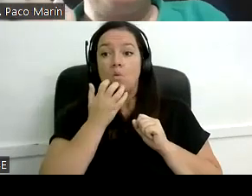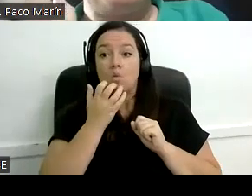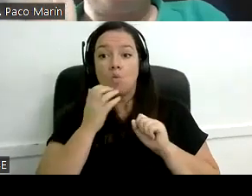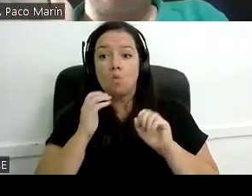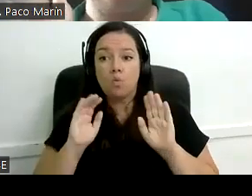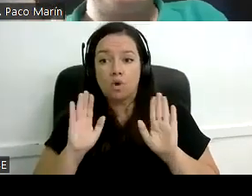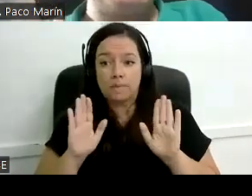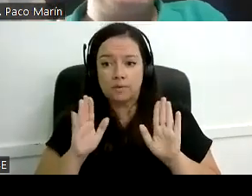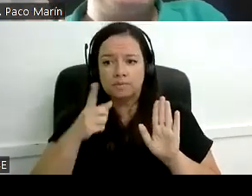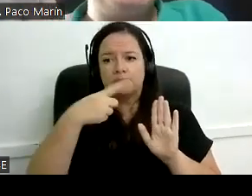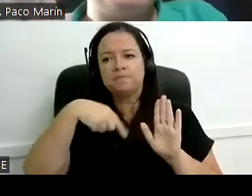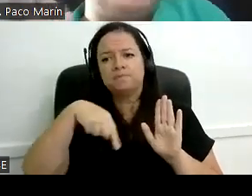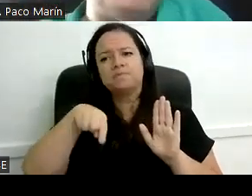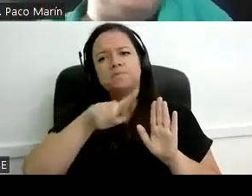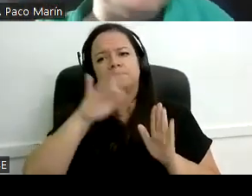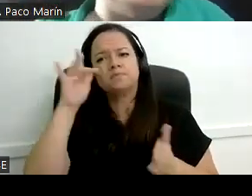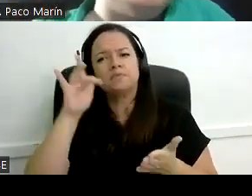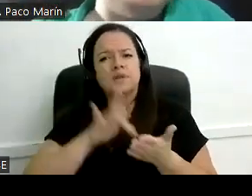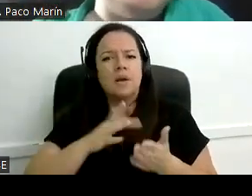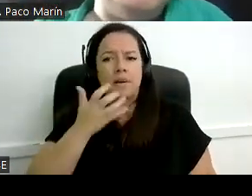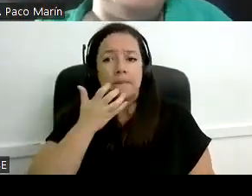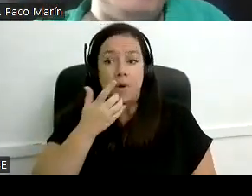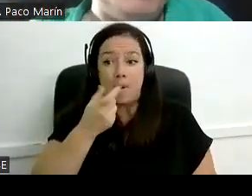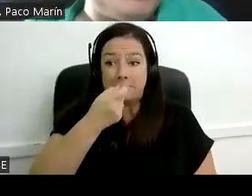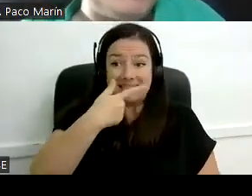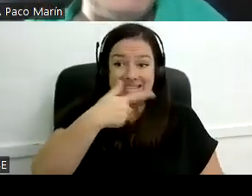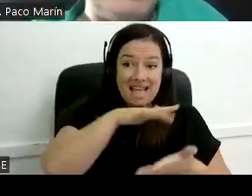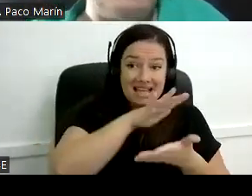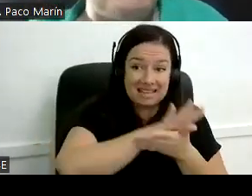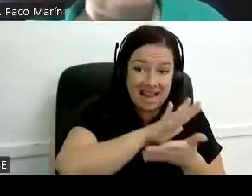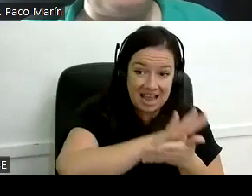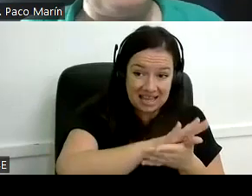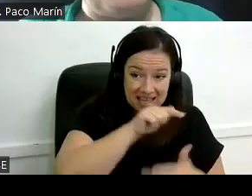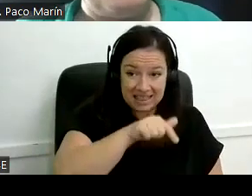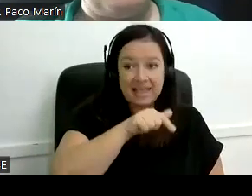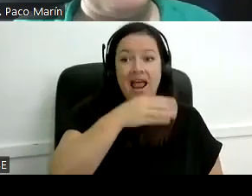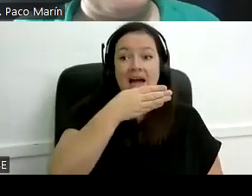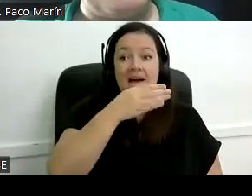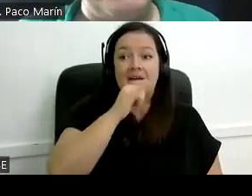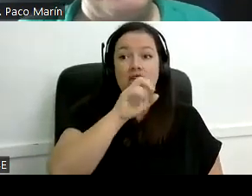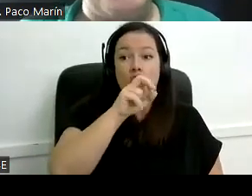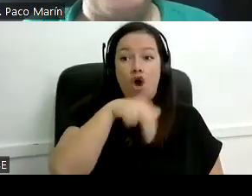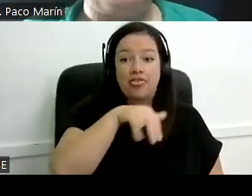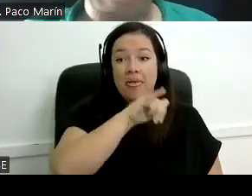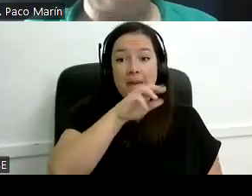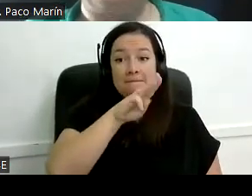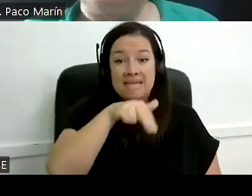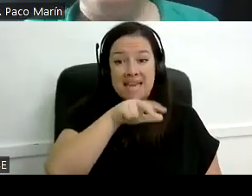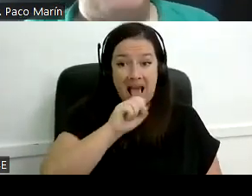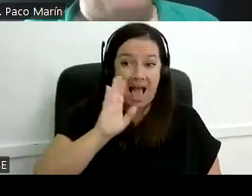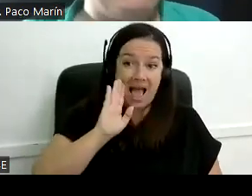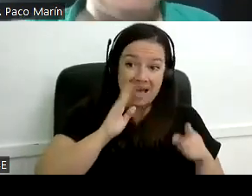supongamos que estamos especialmente, pues si tomamos tranquilizantes benzodiazepínicos, si tomamos algún tranquilizante de estos que hemos